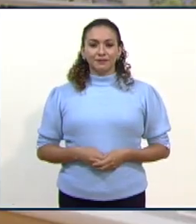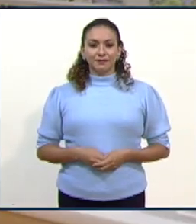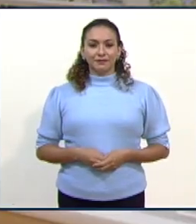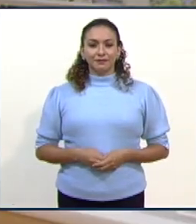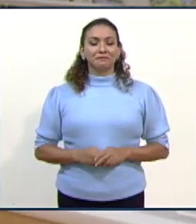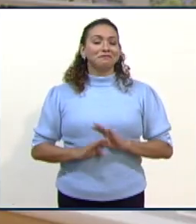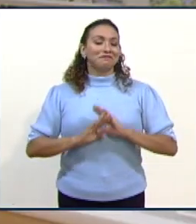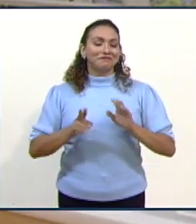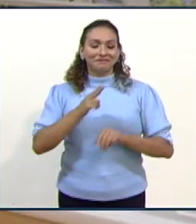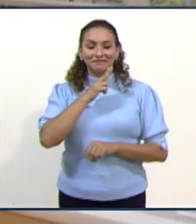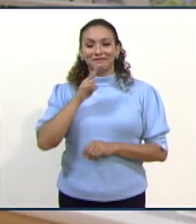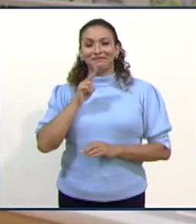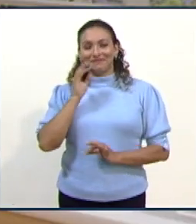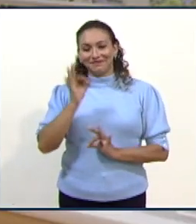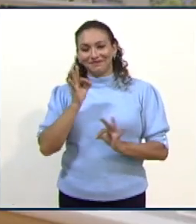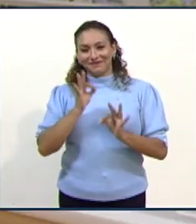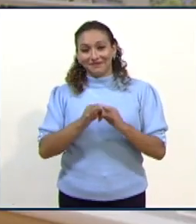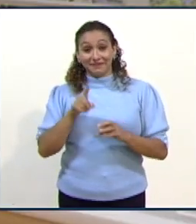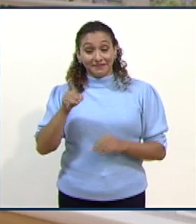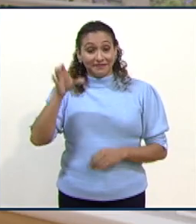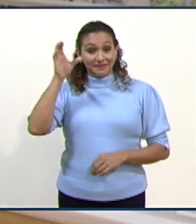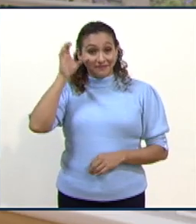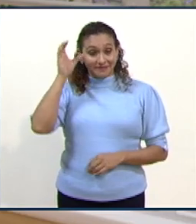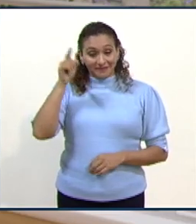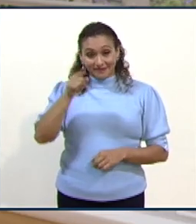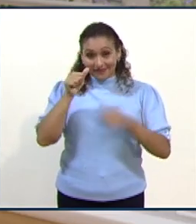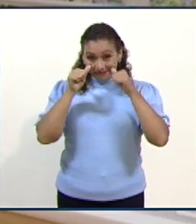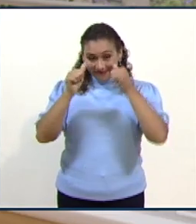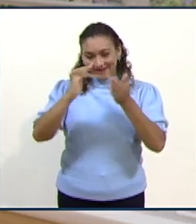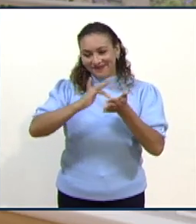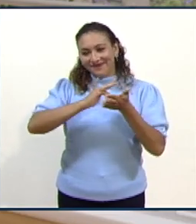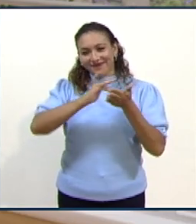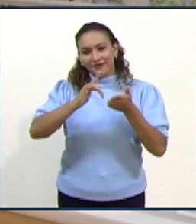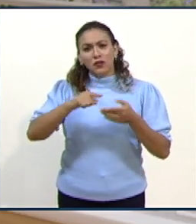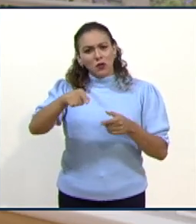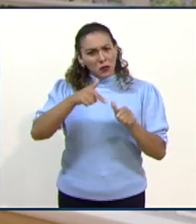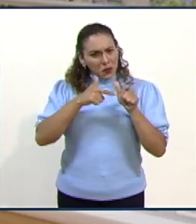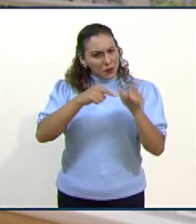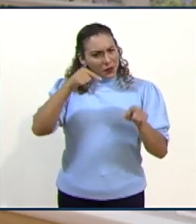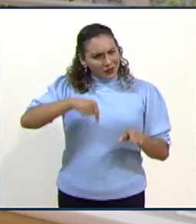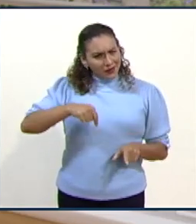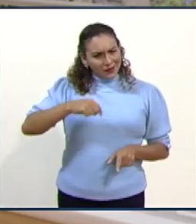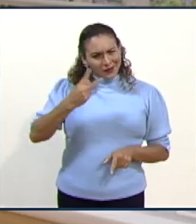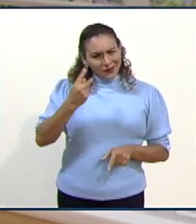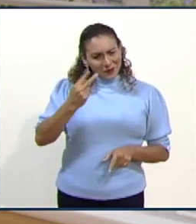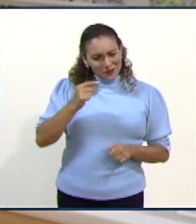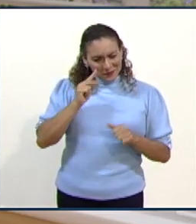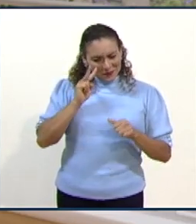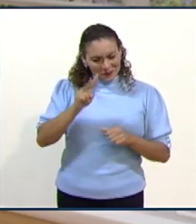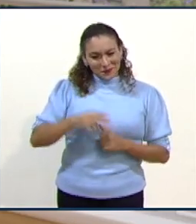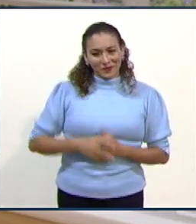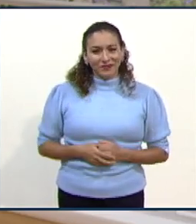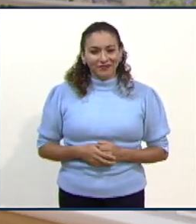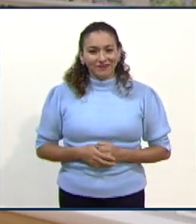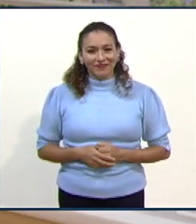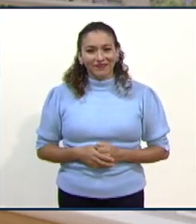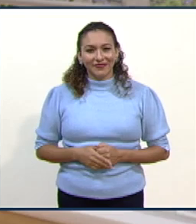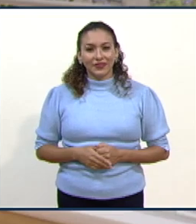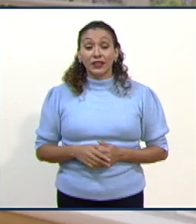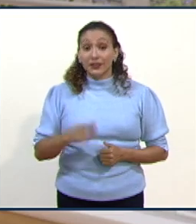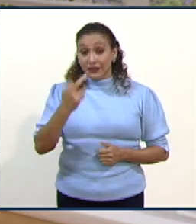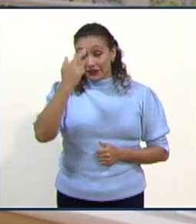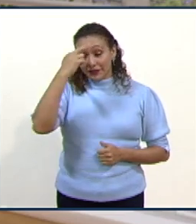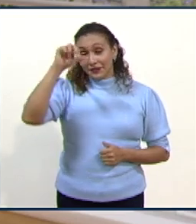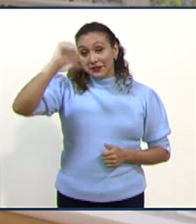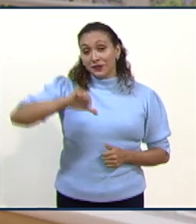Así concluimos esta emisión. Soy Citlali Pérez. Lo invito a mantenerse en la señal del canal del Poder Judicial de la Federación.